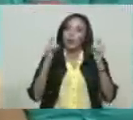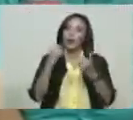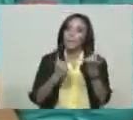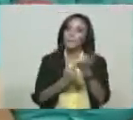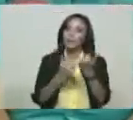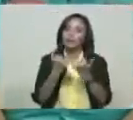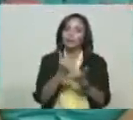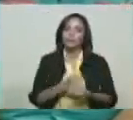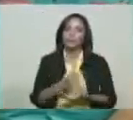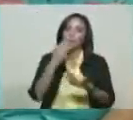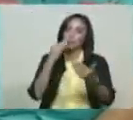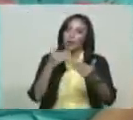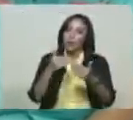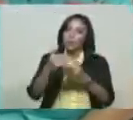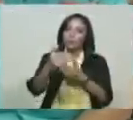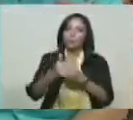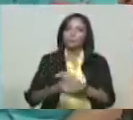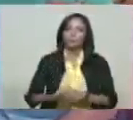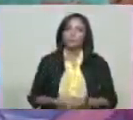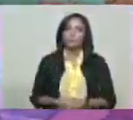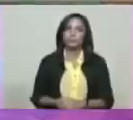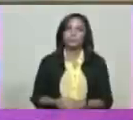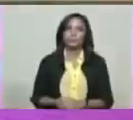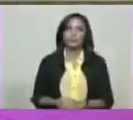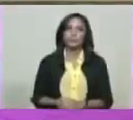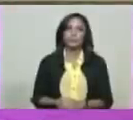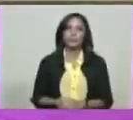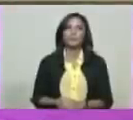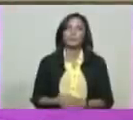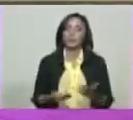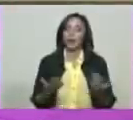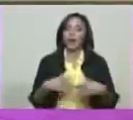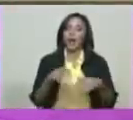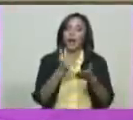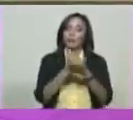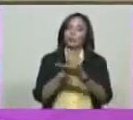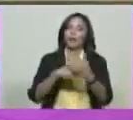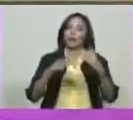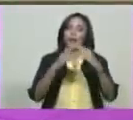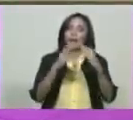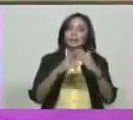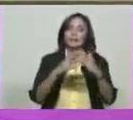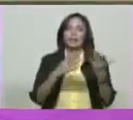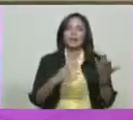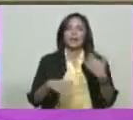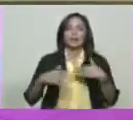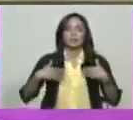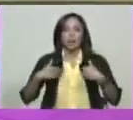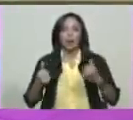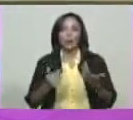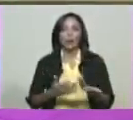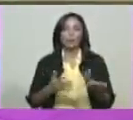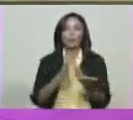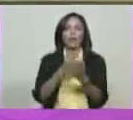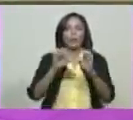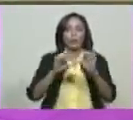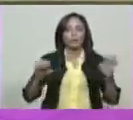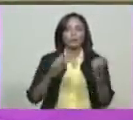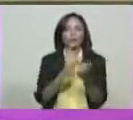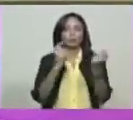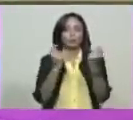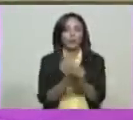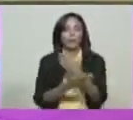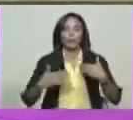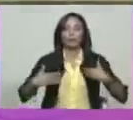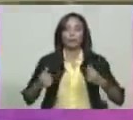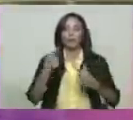Avanzar, avanzar en la protección de la vivienda, del hogar, de la salud, en la transformación de la salud con el